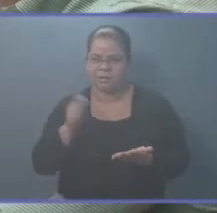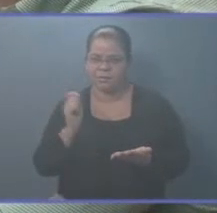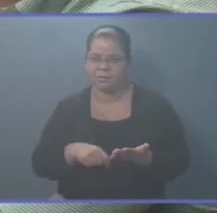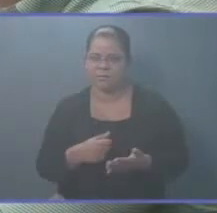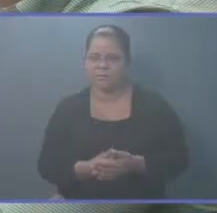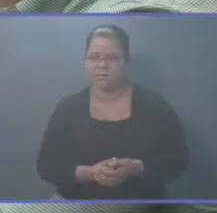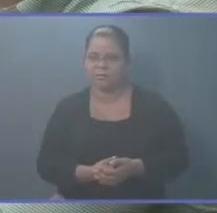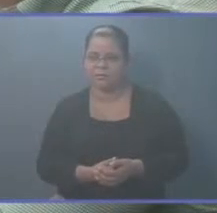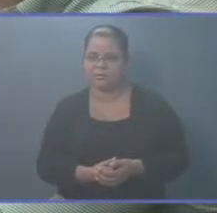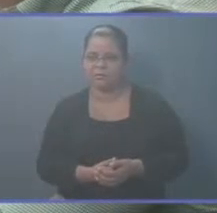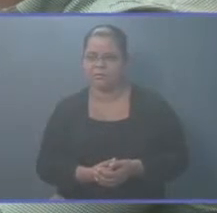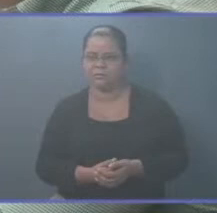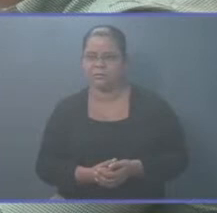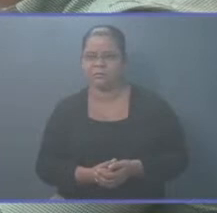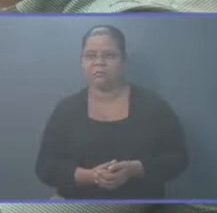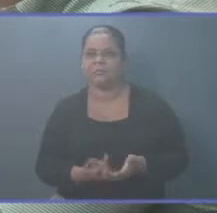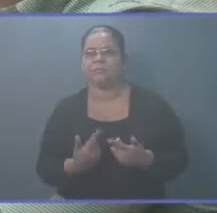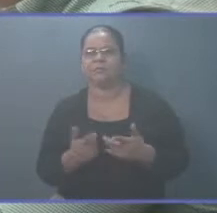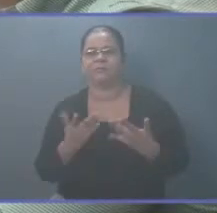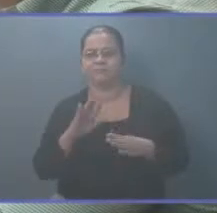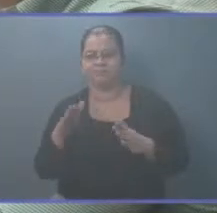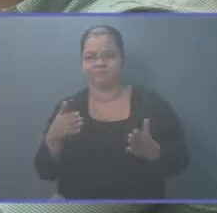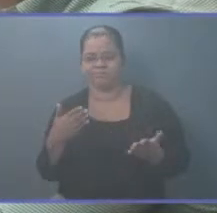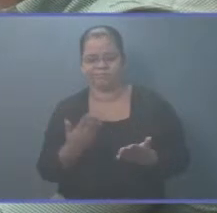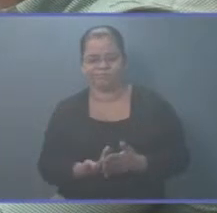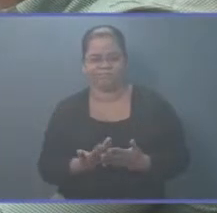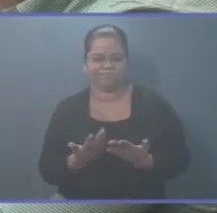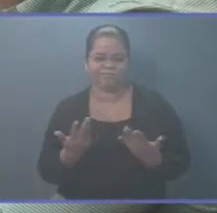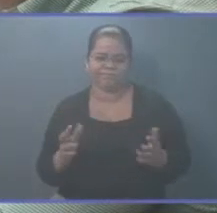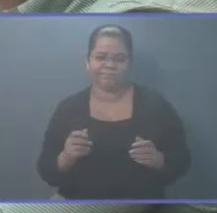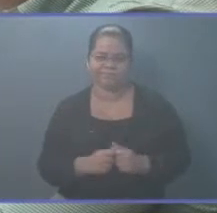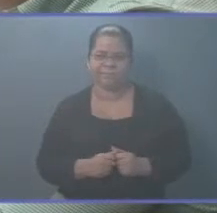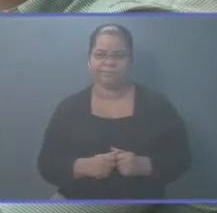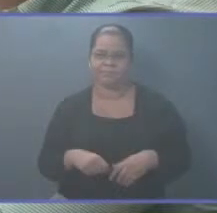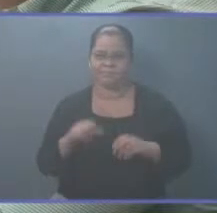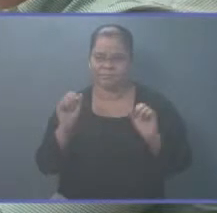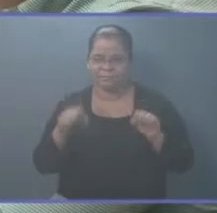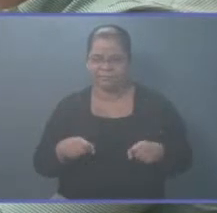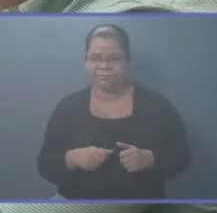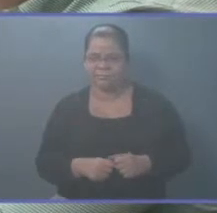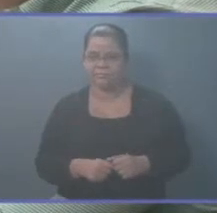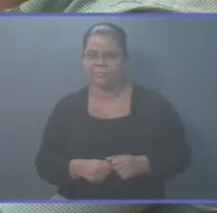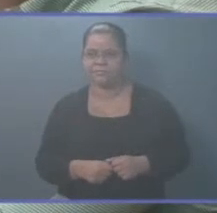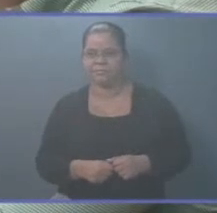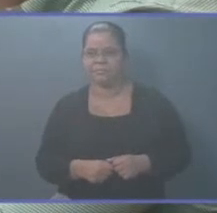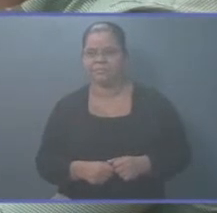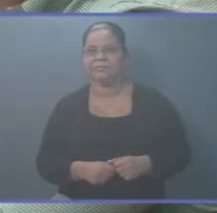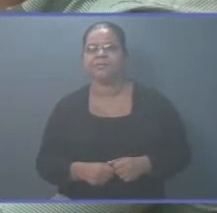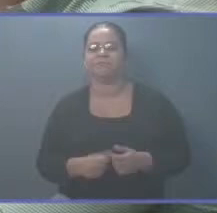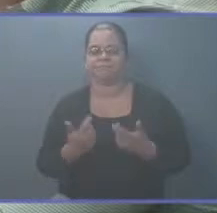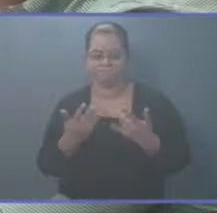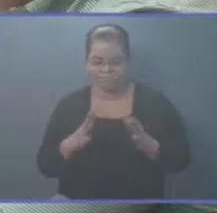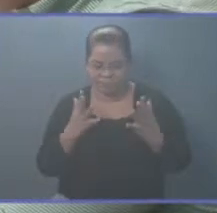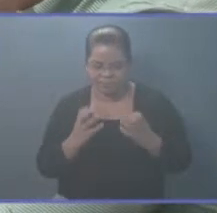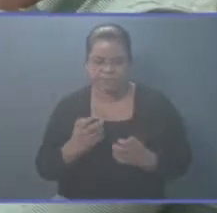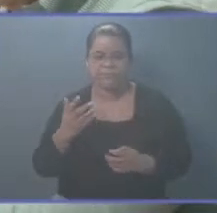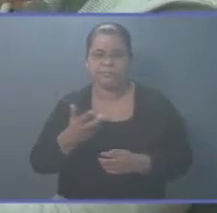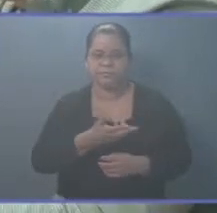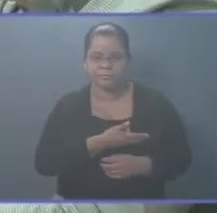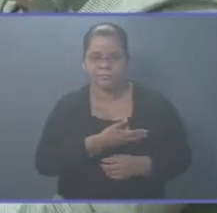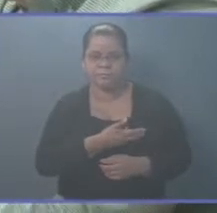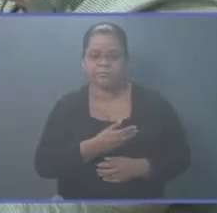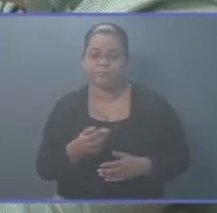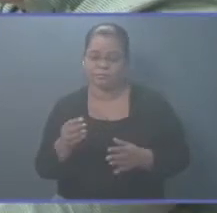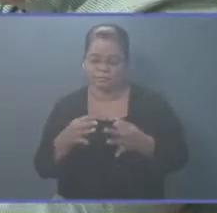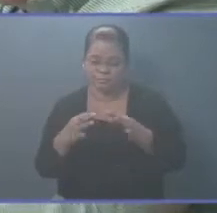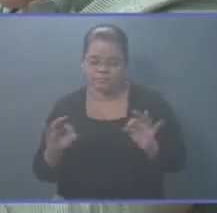Ajá. Y eso definitivamente es lo que se trataría de evitar, creo yo, buscando una redacción adecuada.